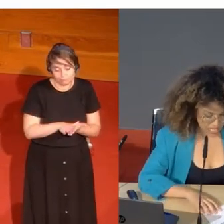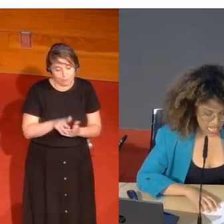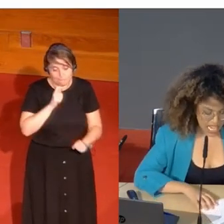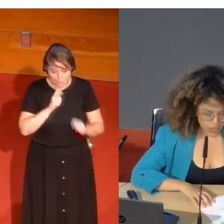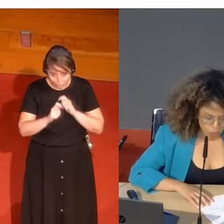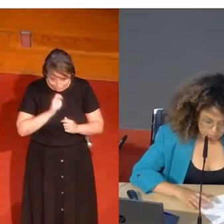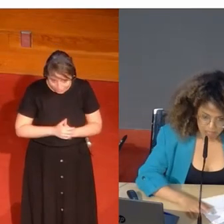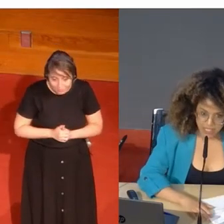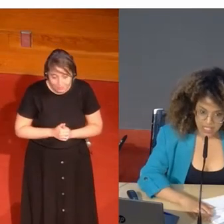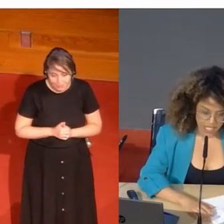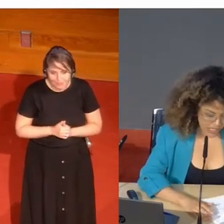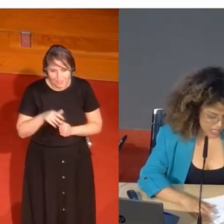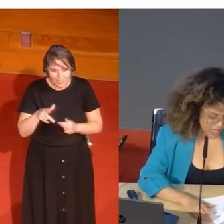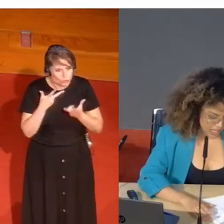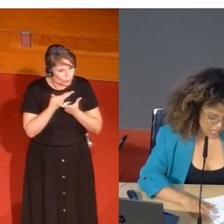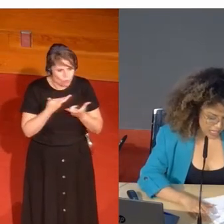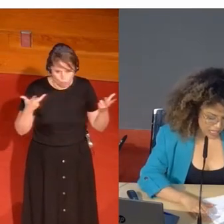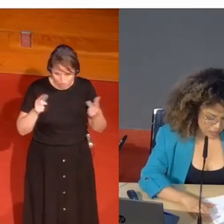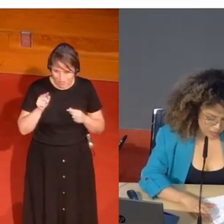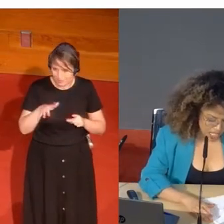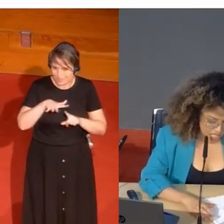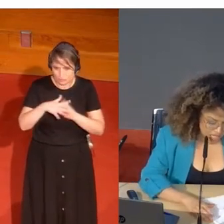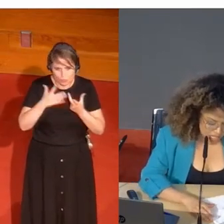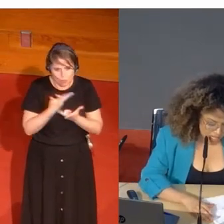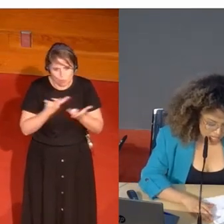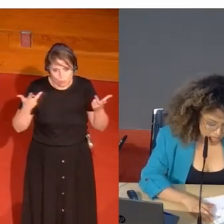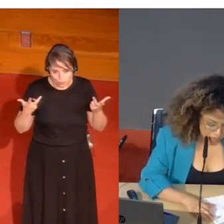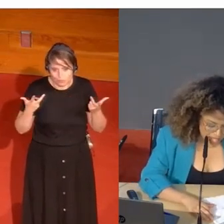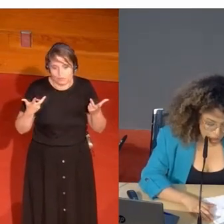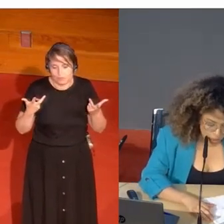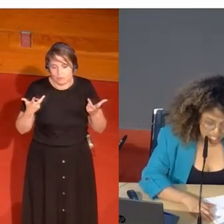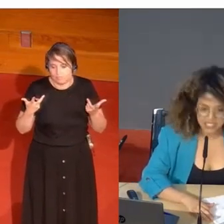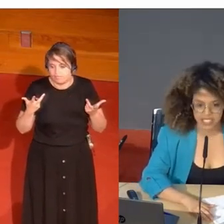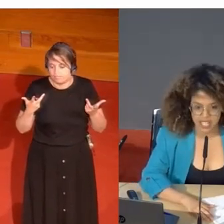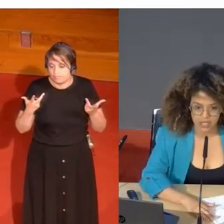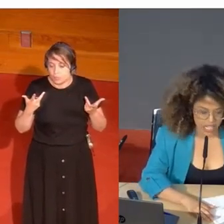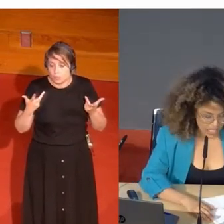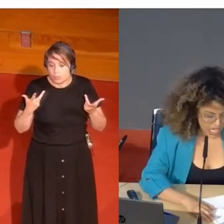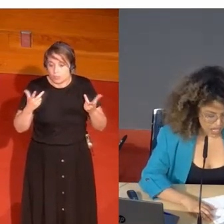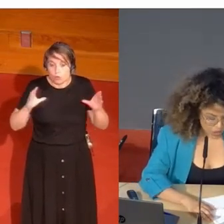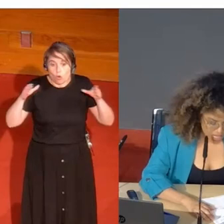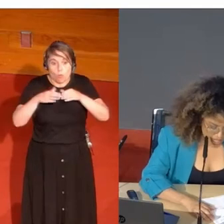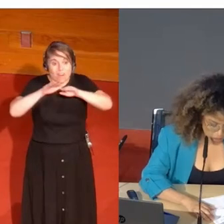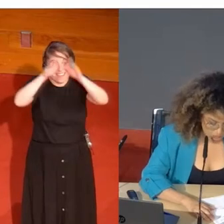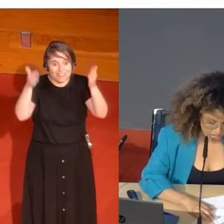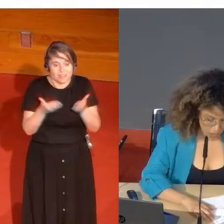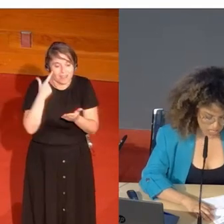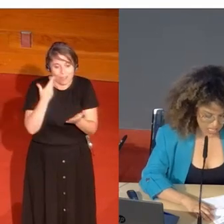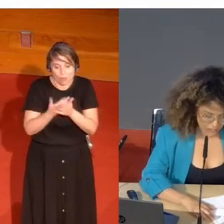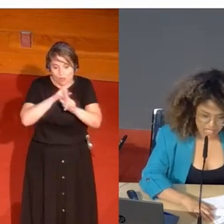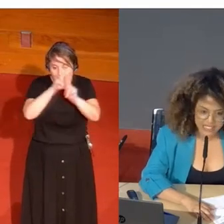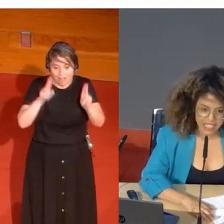periodistas es muy grave que eh eh para la comunidad internacional lo que se ha